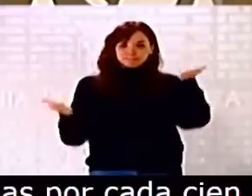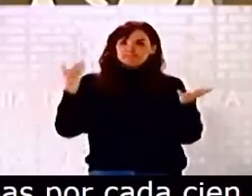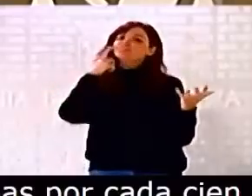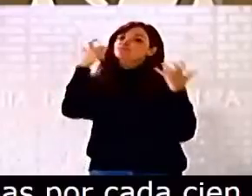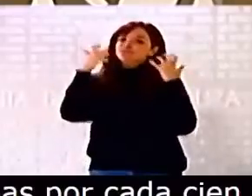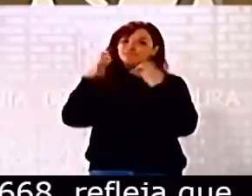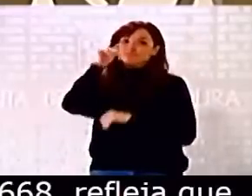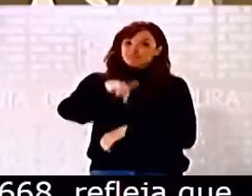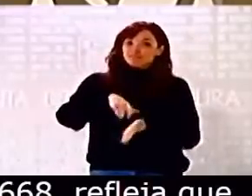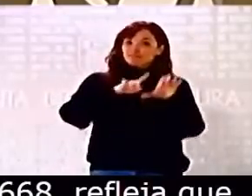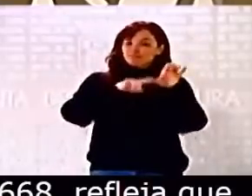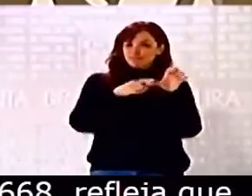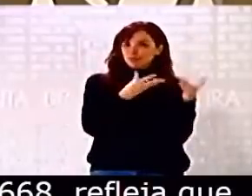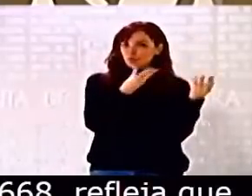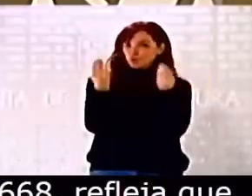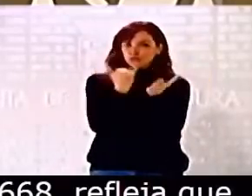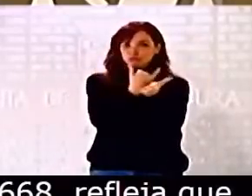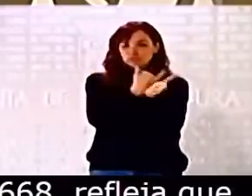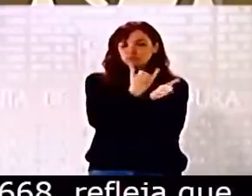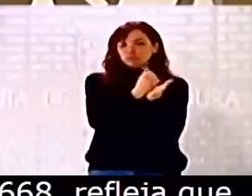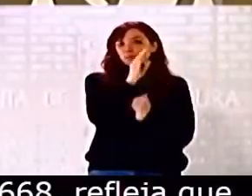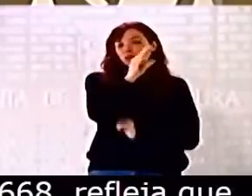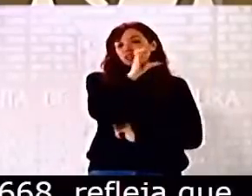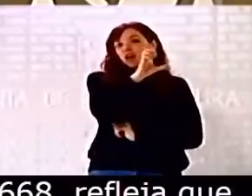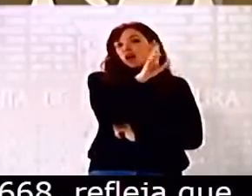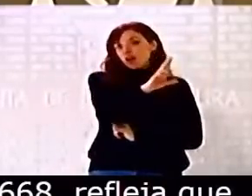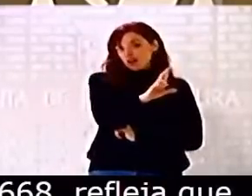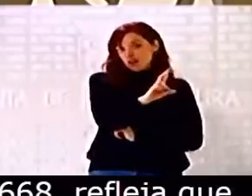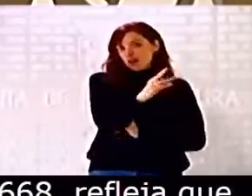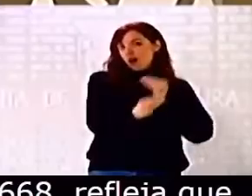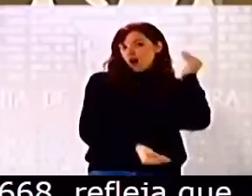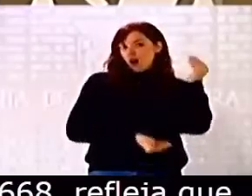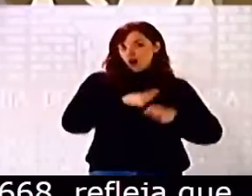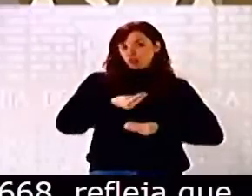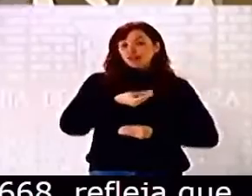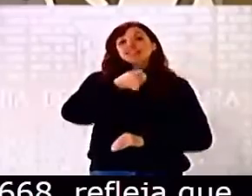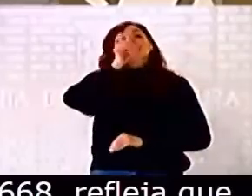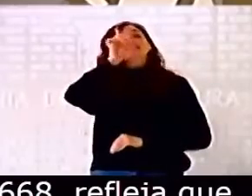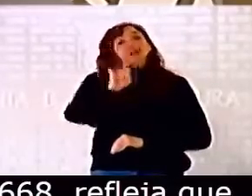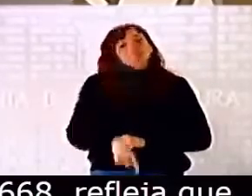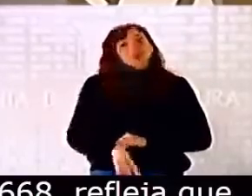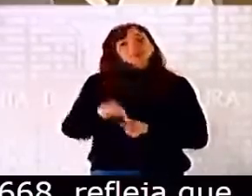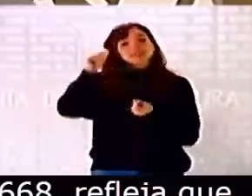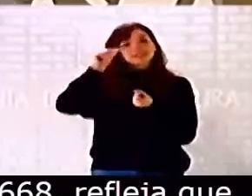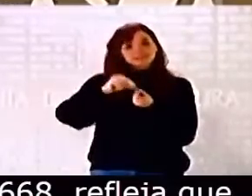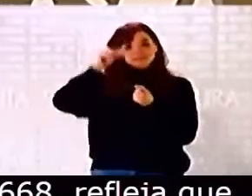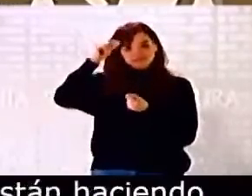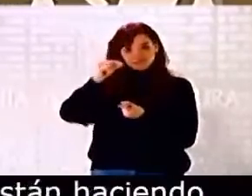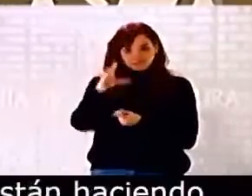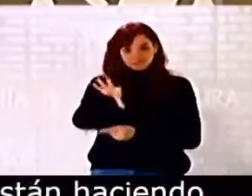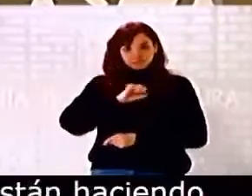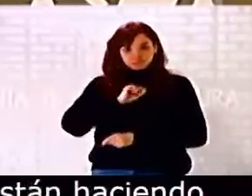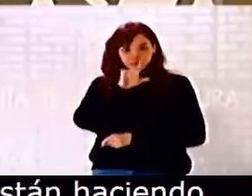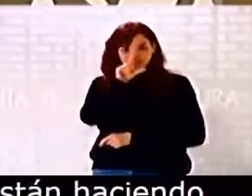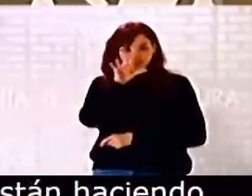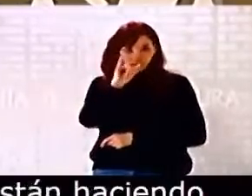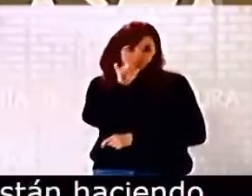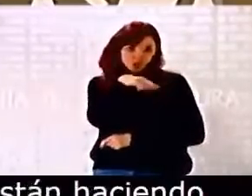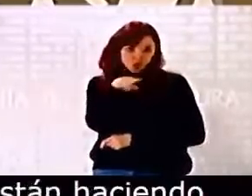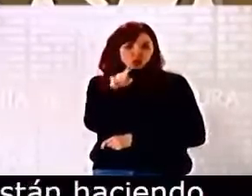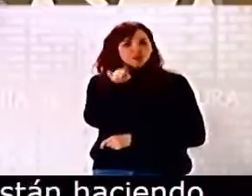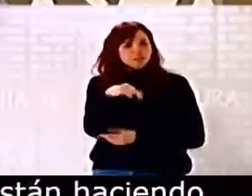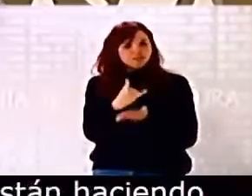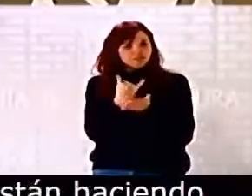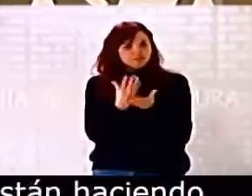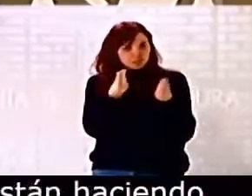haciendo muchas PCRs y se están haciendo muchos test de antígenos. El día 4